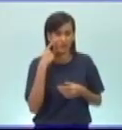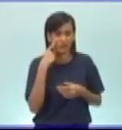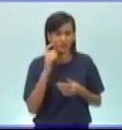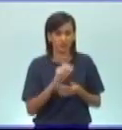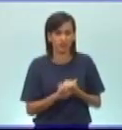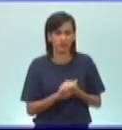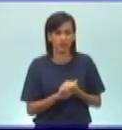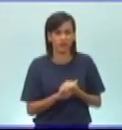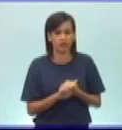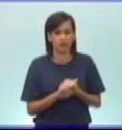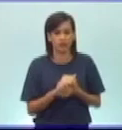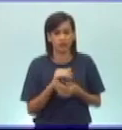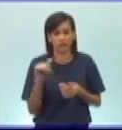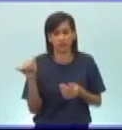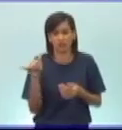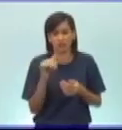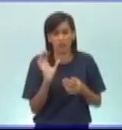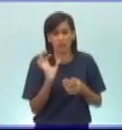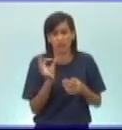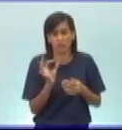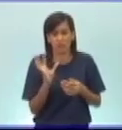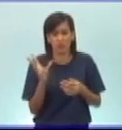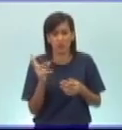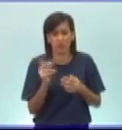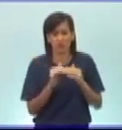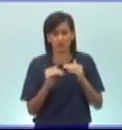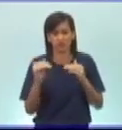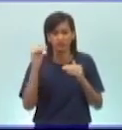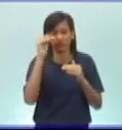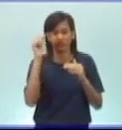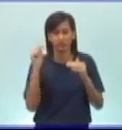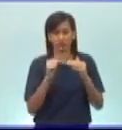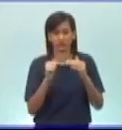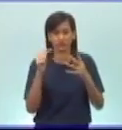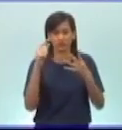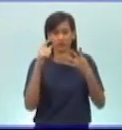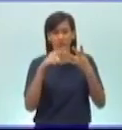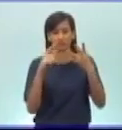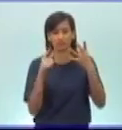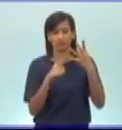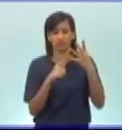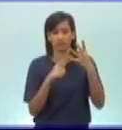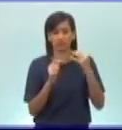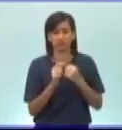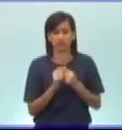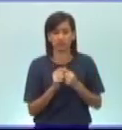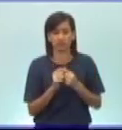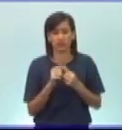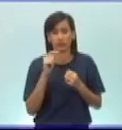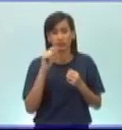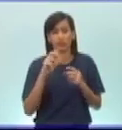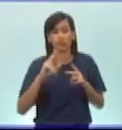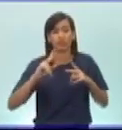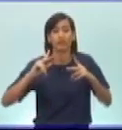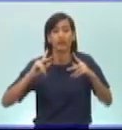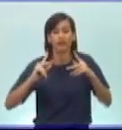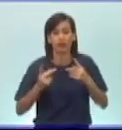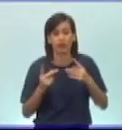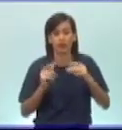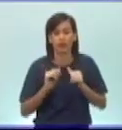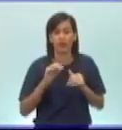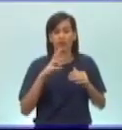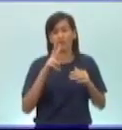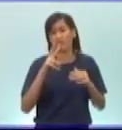los denominadores igual que a estos de acá arriba. Por lo tanto, el denominador común vuelve a ser 20. Decimos que 5